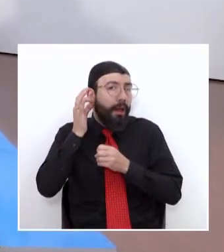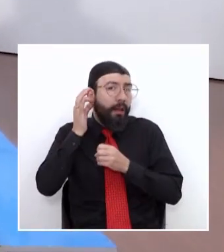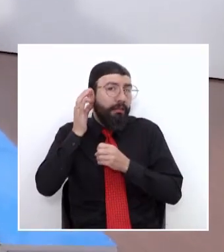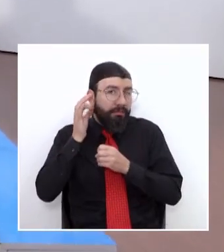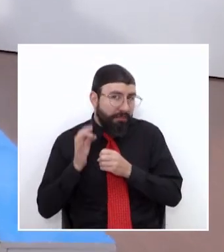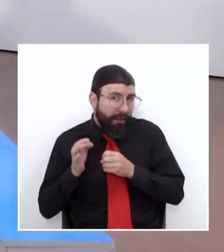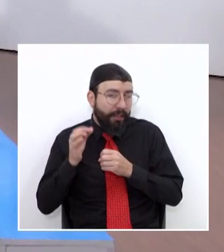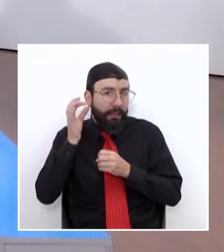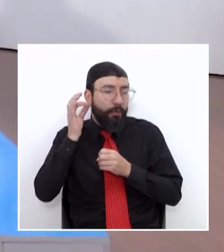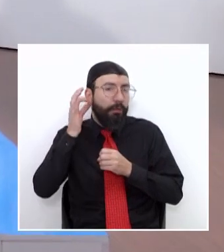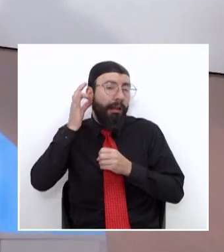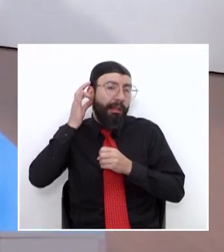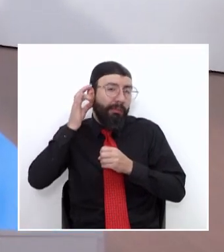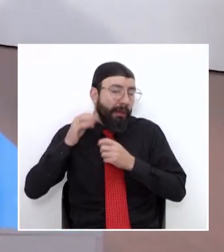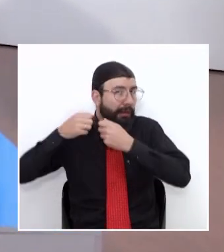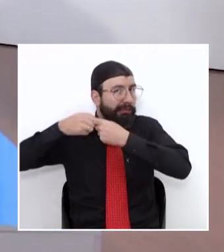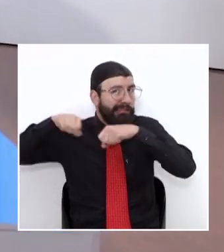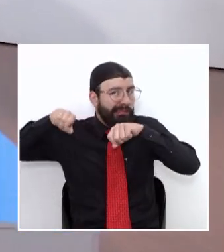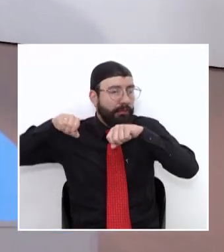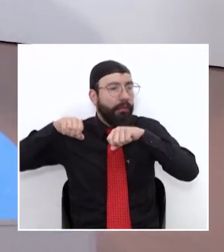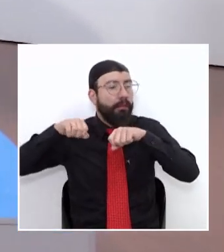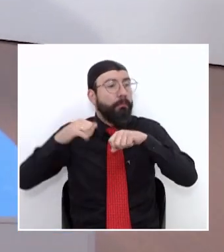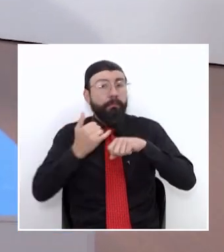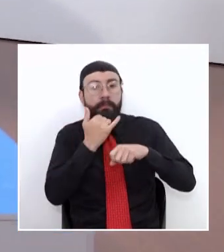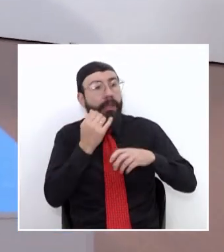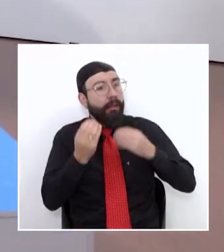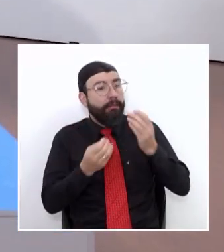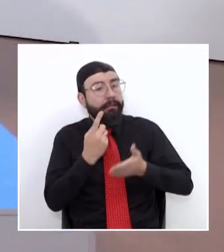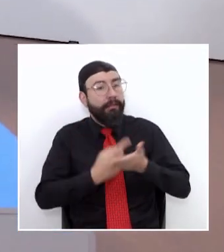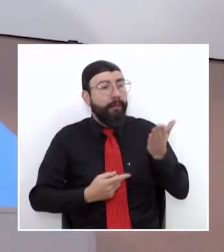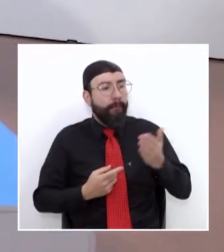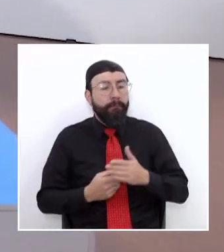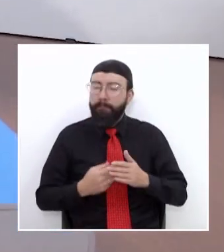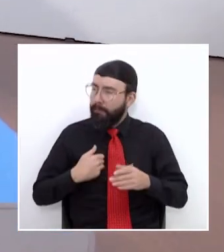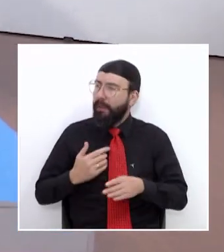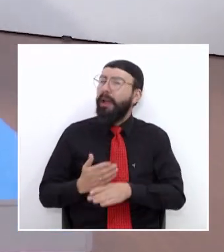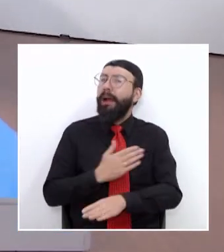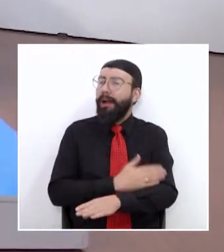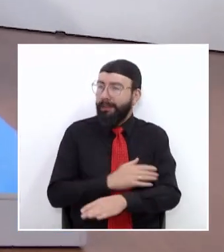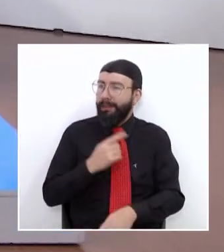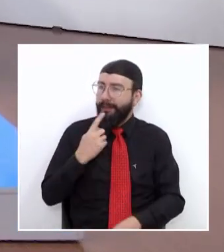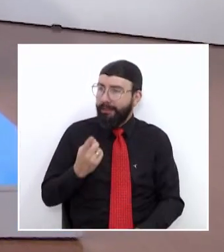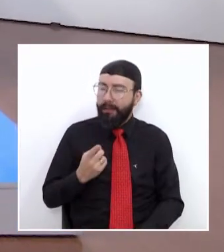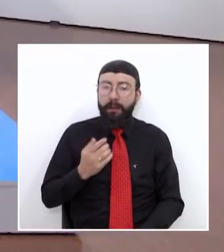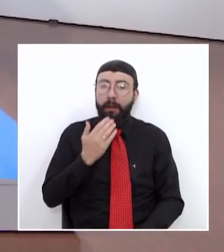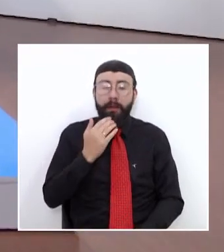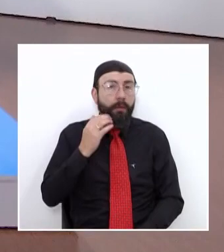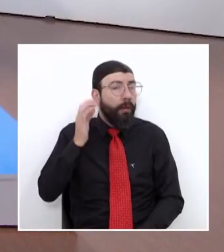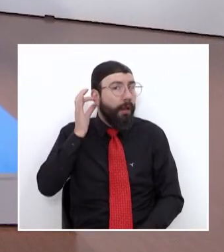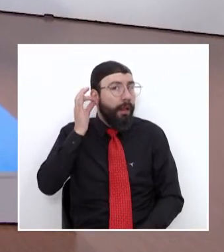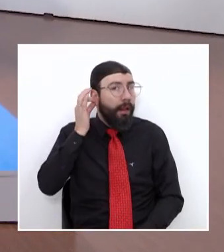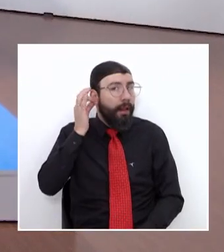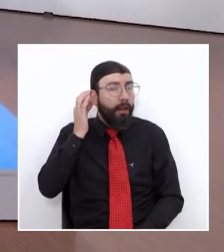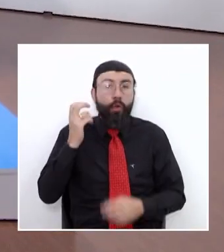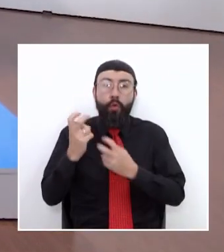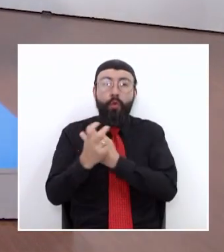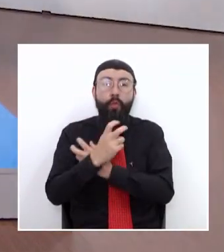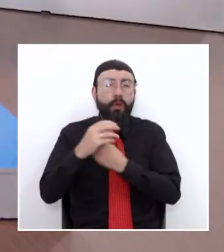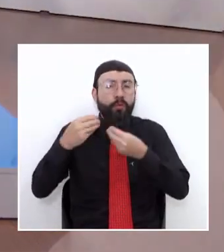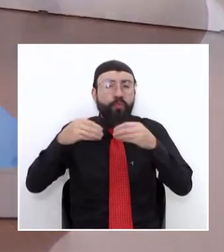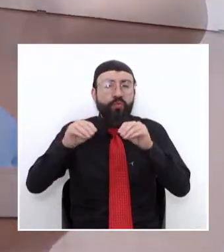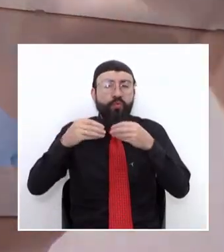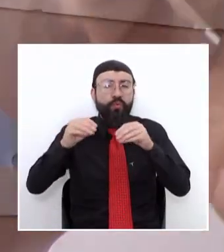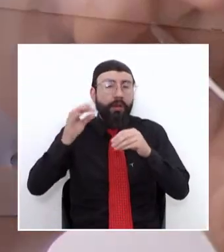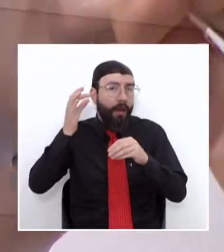o un piercing, ¿qué consecuencias me puede traer? Es lo que veníamos hablando, ¿no es cierto? Si es el cartílago, digamos que en esta zona puede